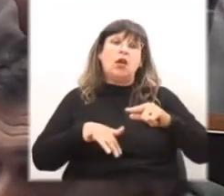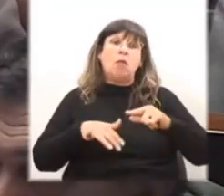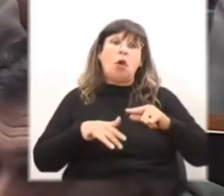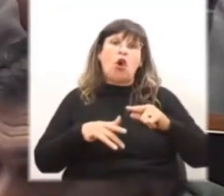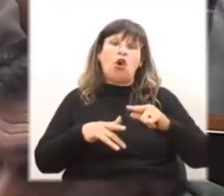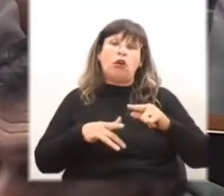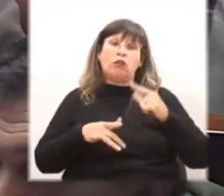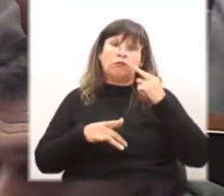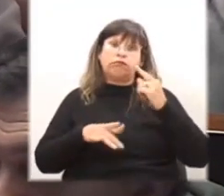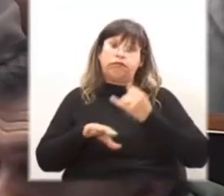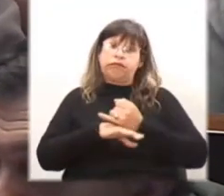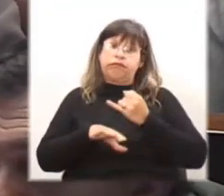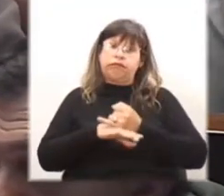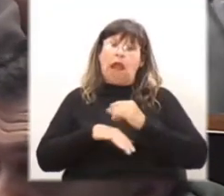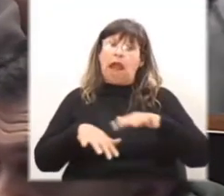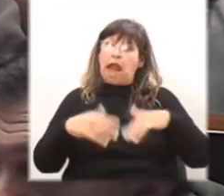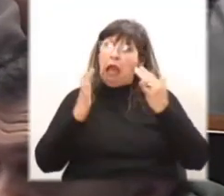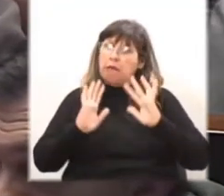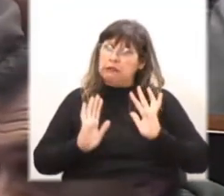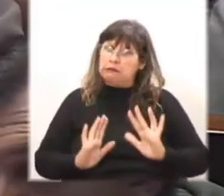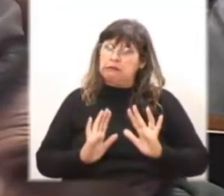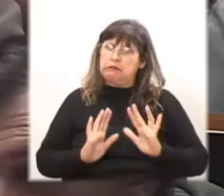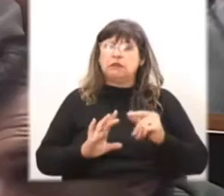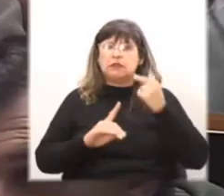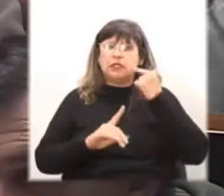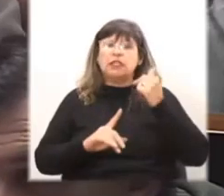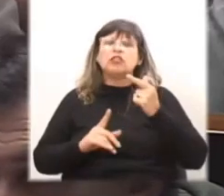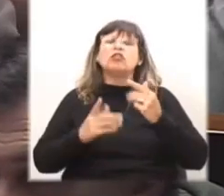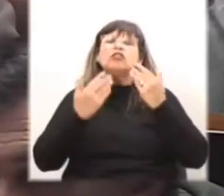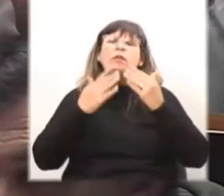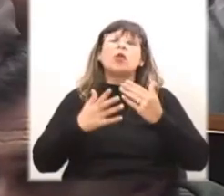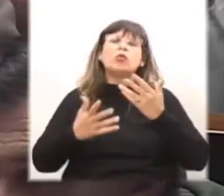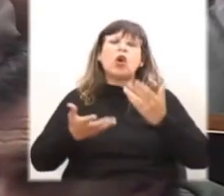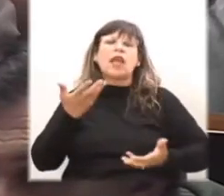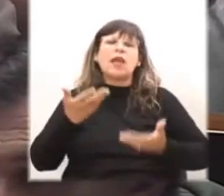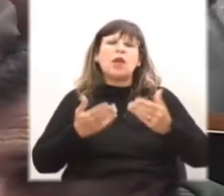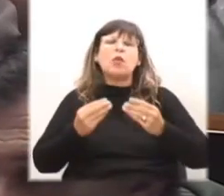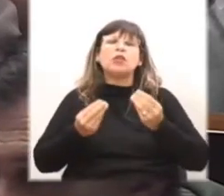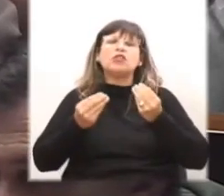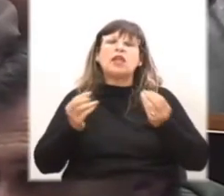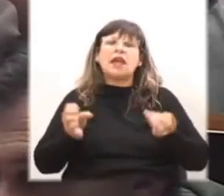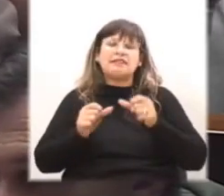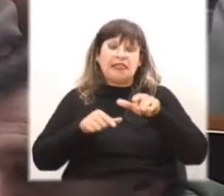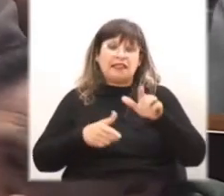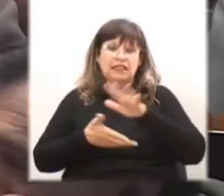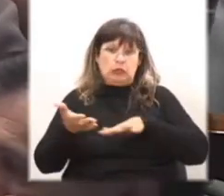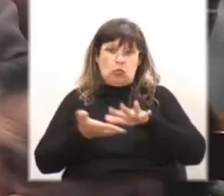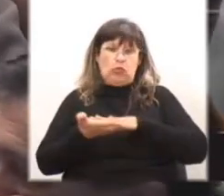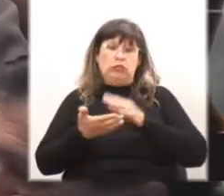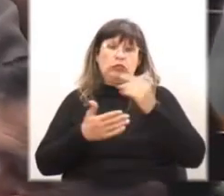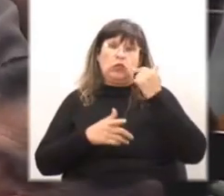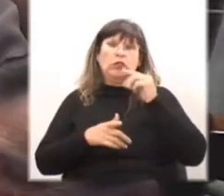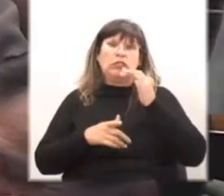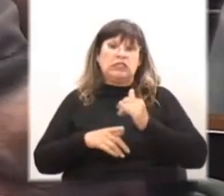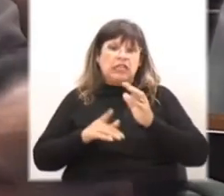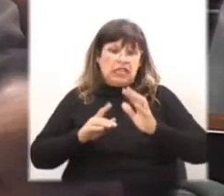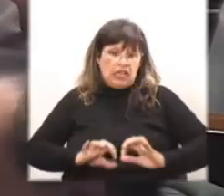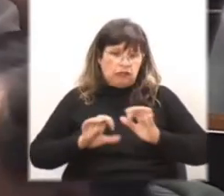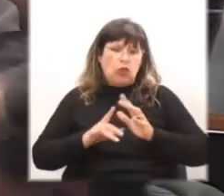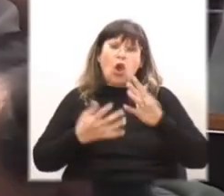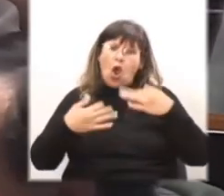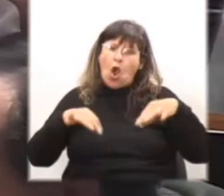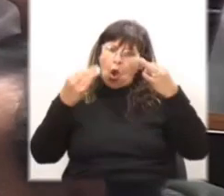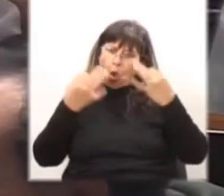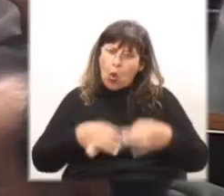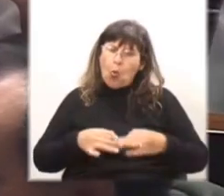graves. Entonces preguntamos qué evaluación se hizo o se hace de esta situación, si la funcionaria cumple con